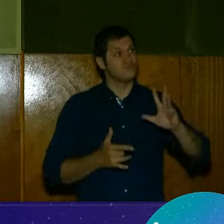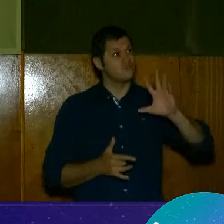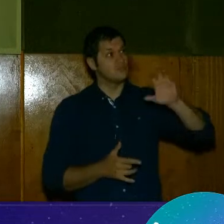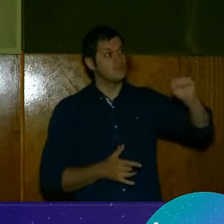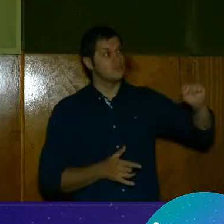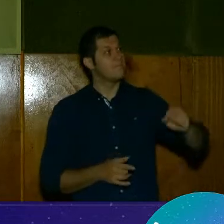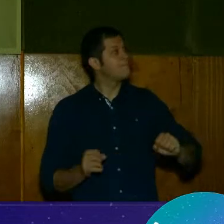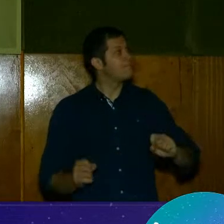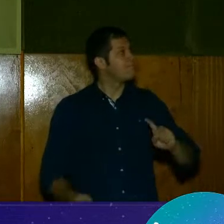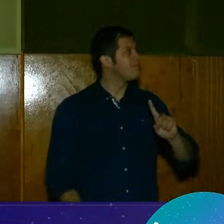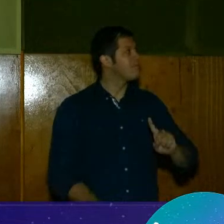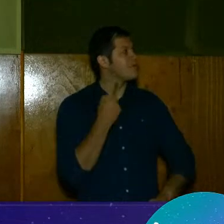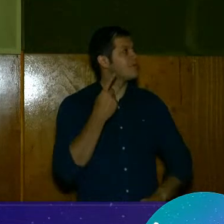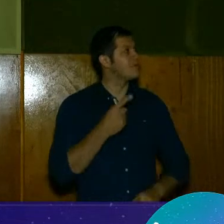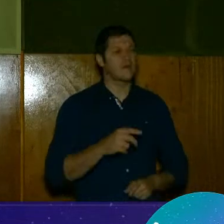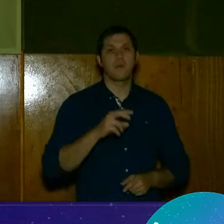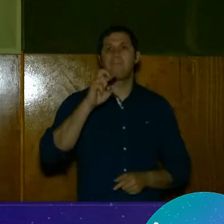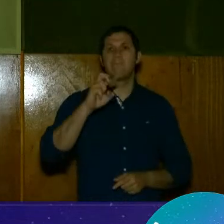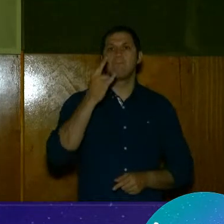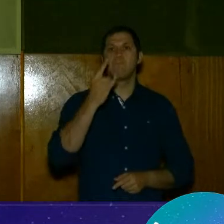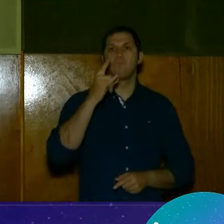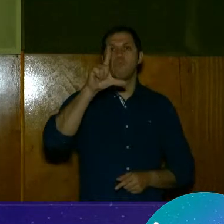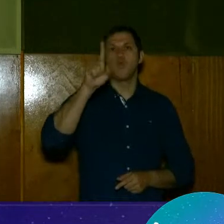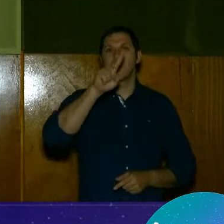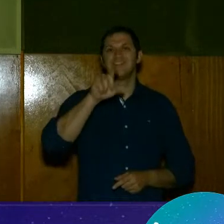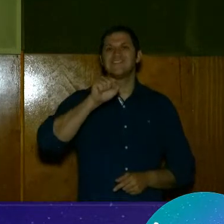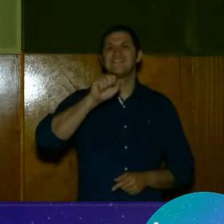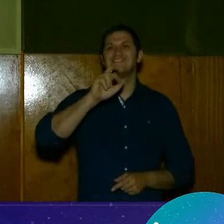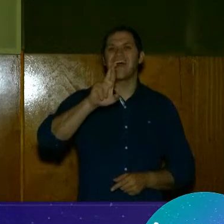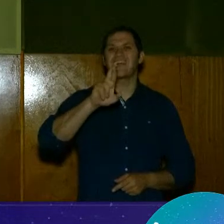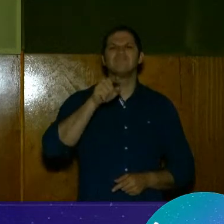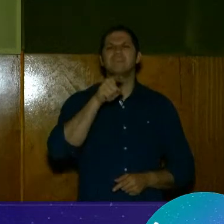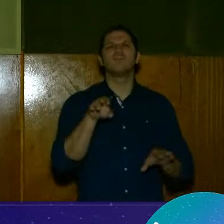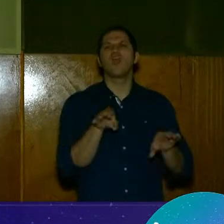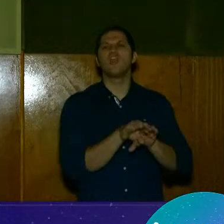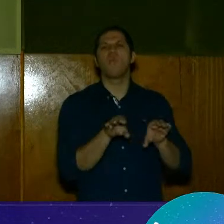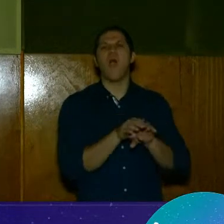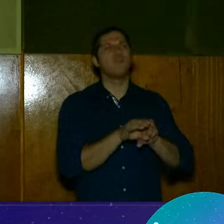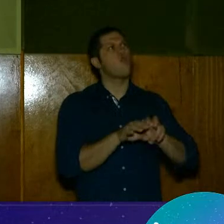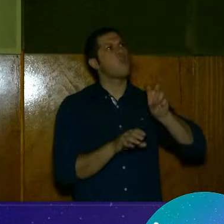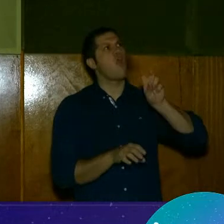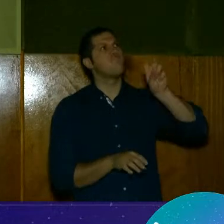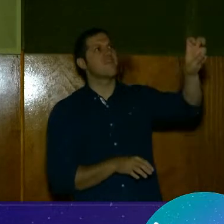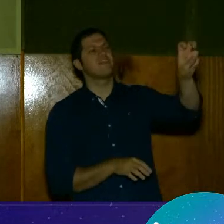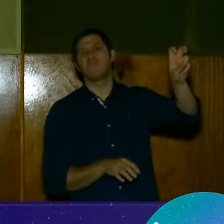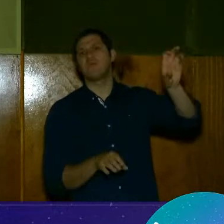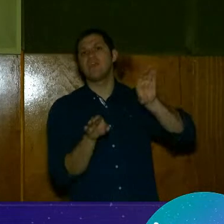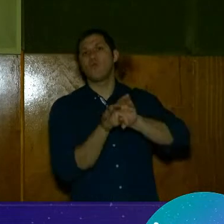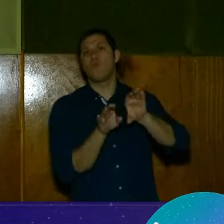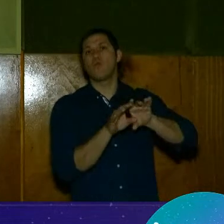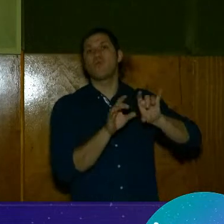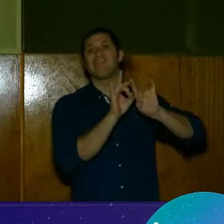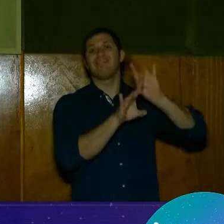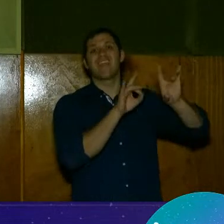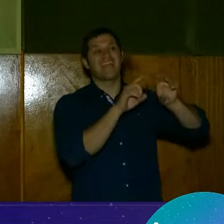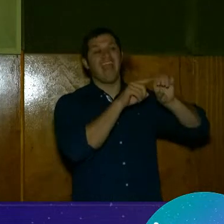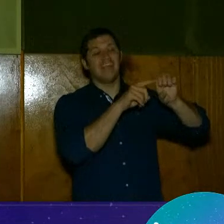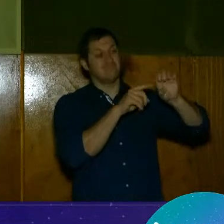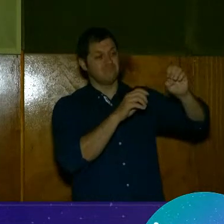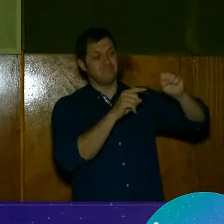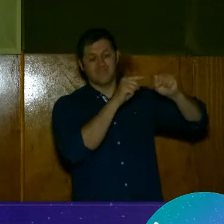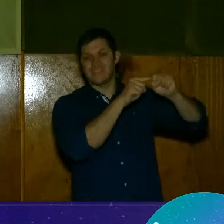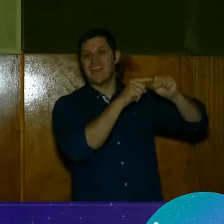no es real no puede ser y en realidad lo era era real era la detección